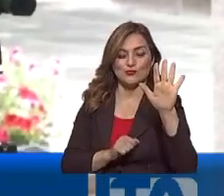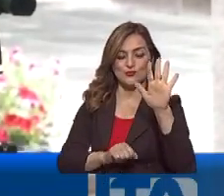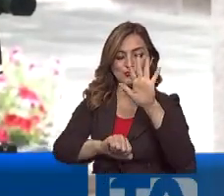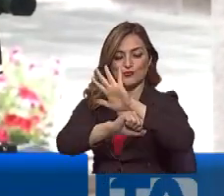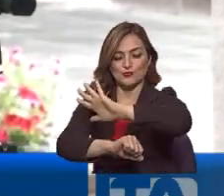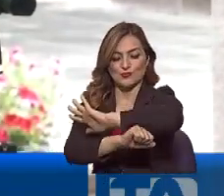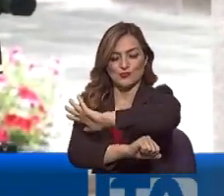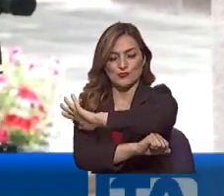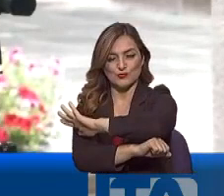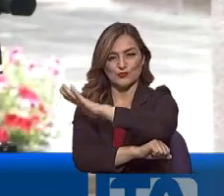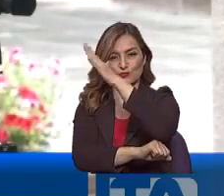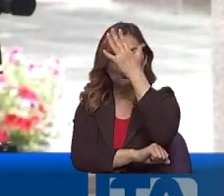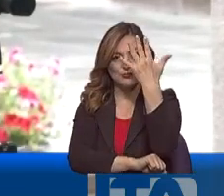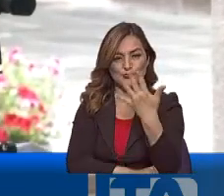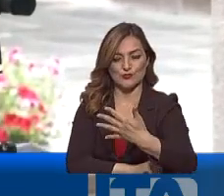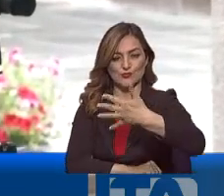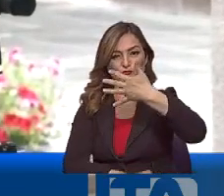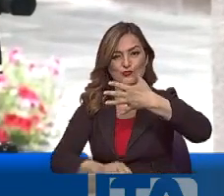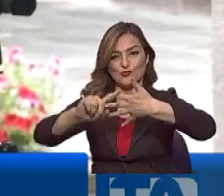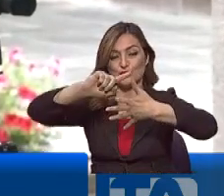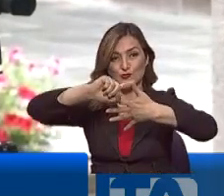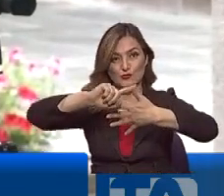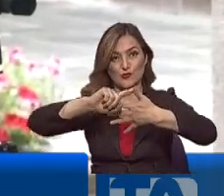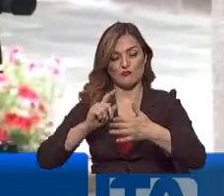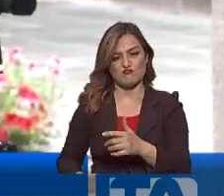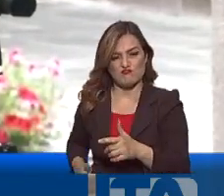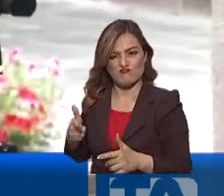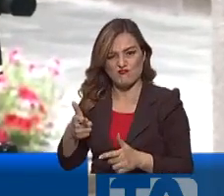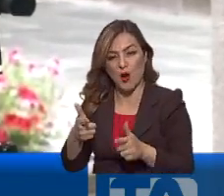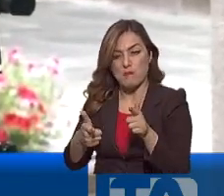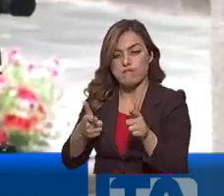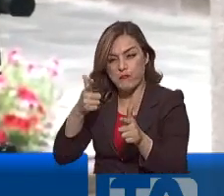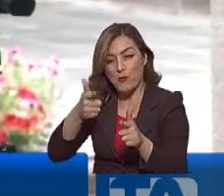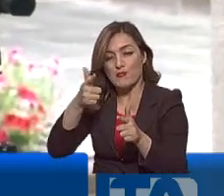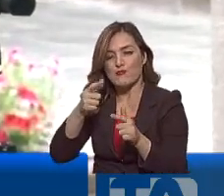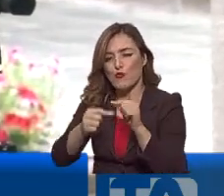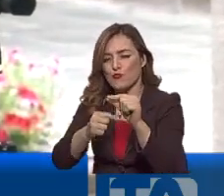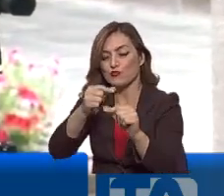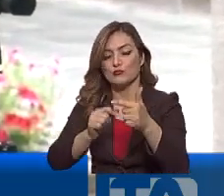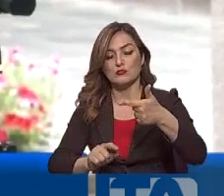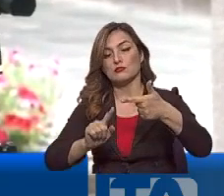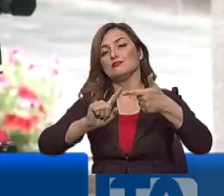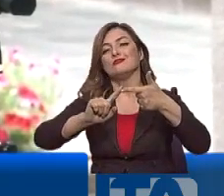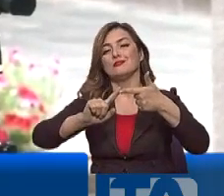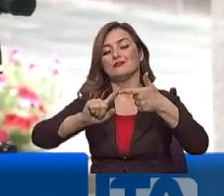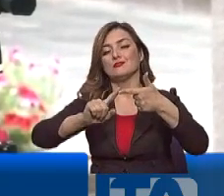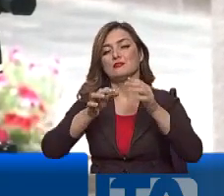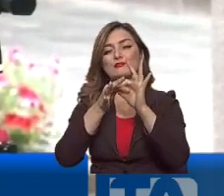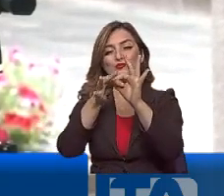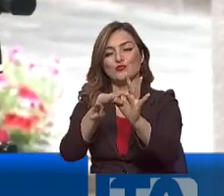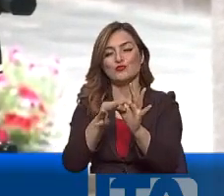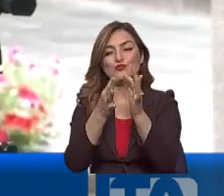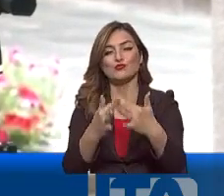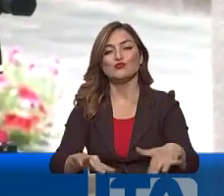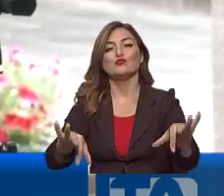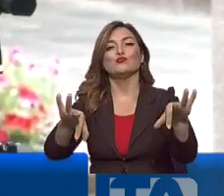es el uso de la fuerza, el uso progresivo de la fuerza. El segundo es la cooperación